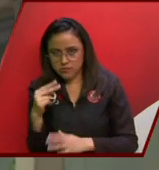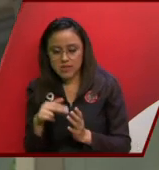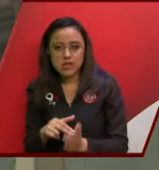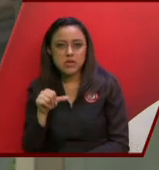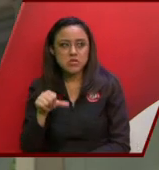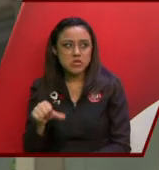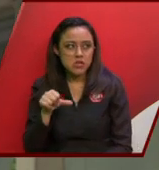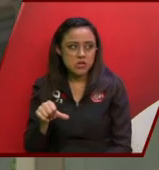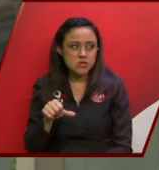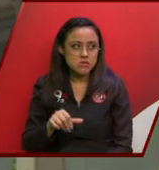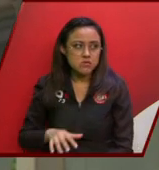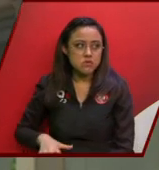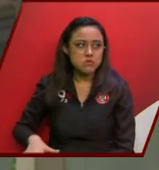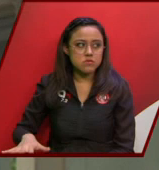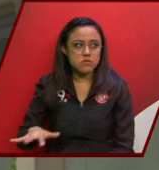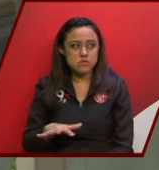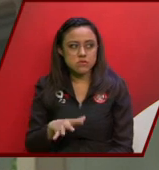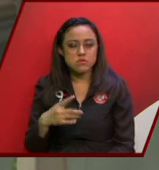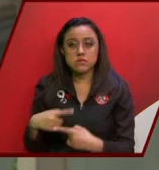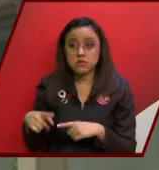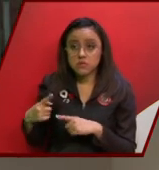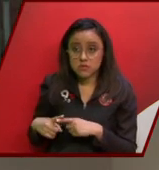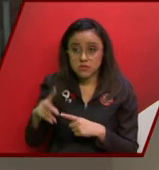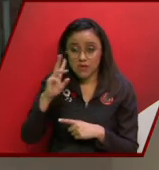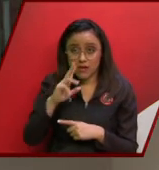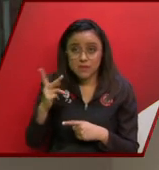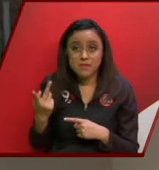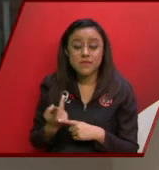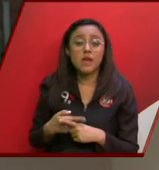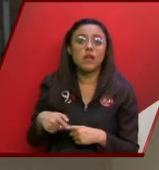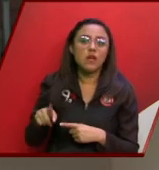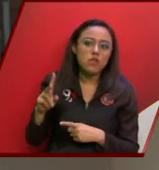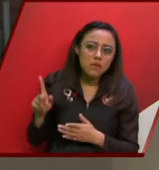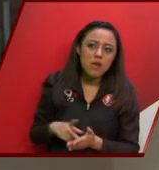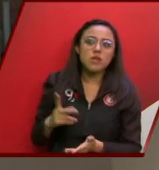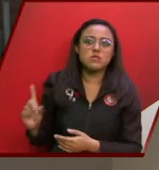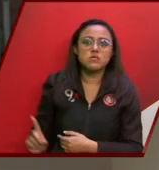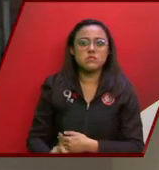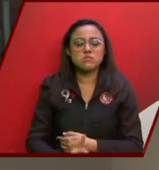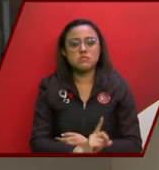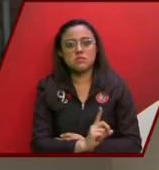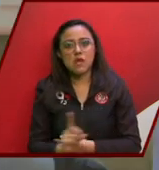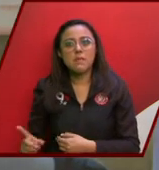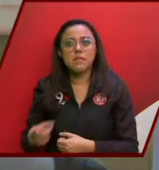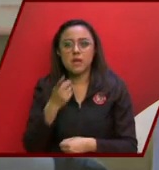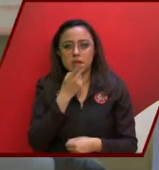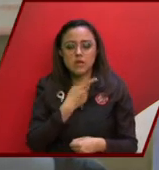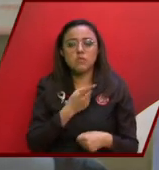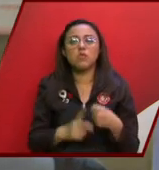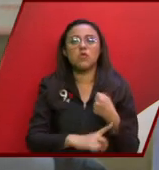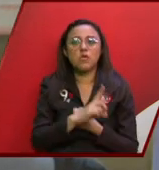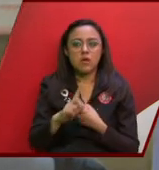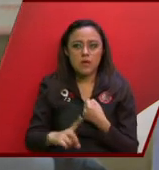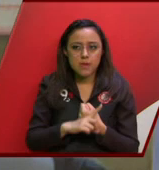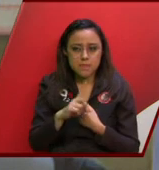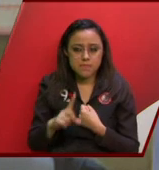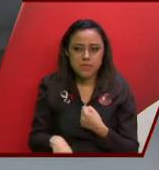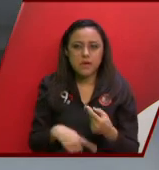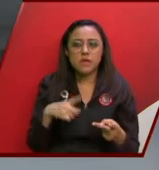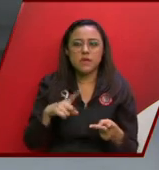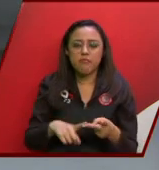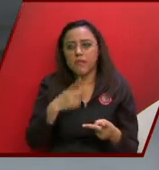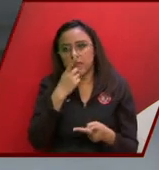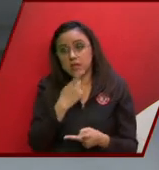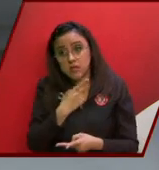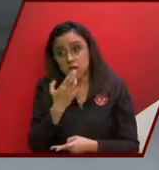2013-2016. Acudo a la escuela varias veces y pues me salen con un problema. Primero, la razón por la cual me dieron a